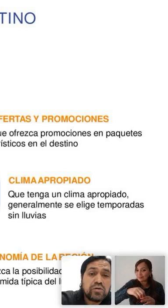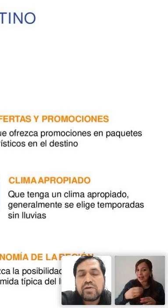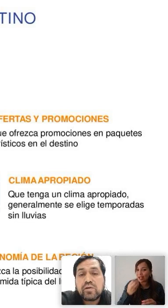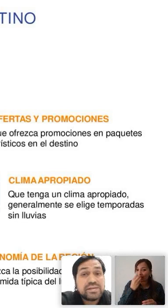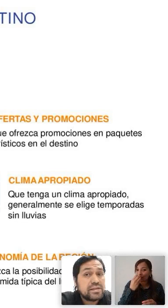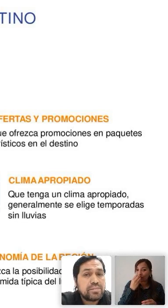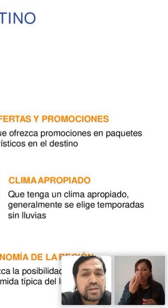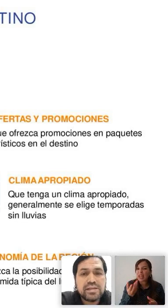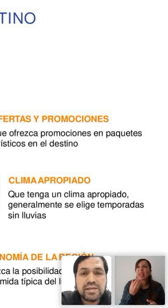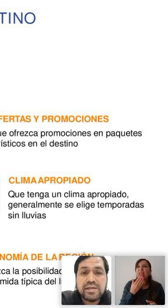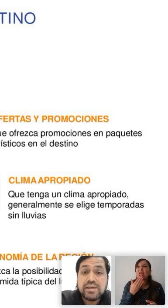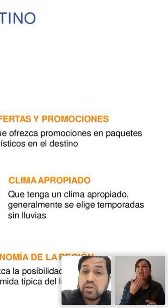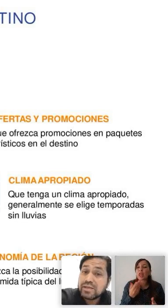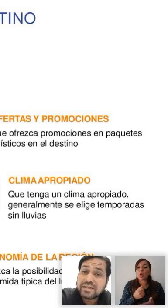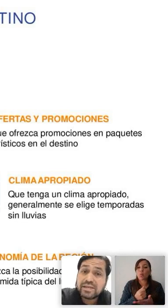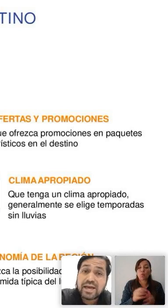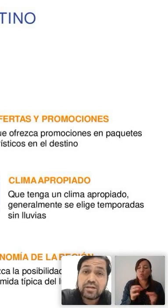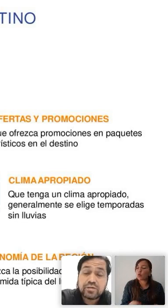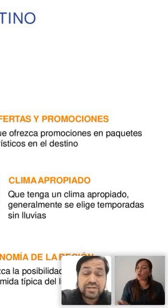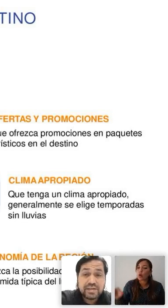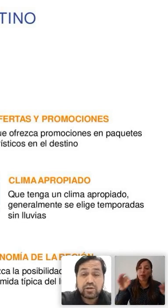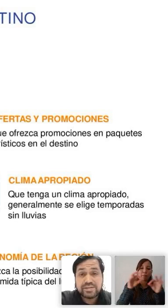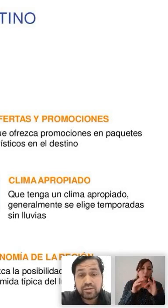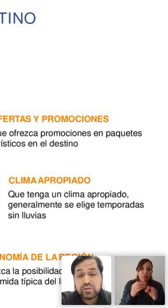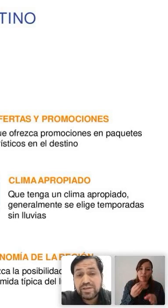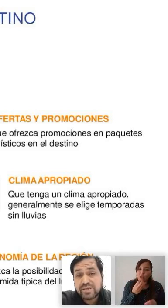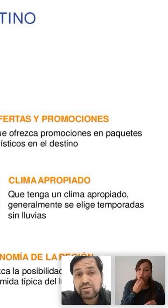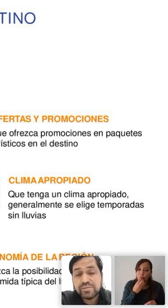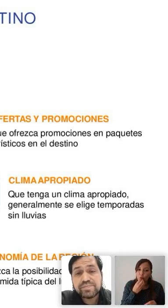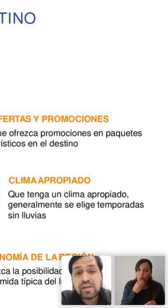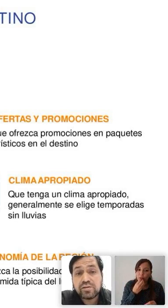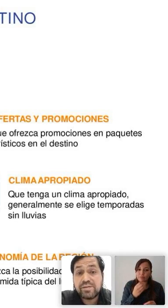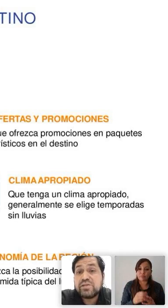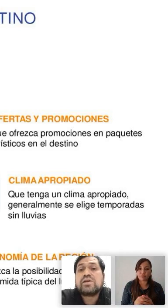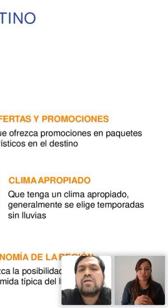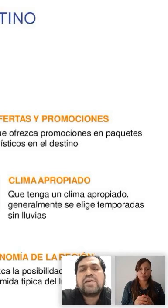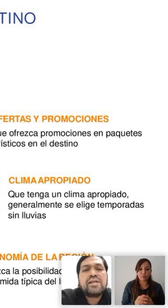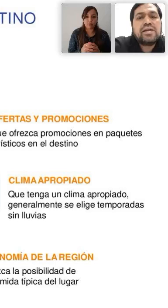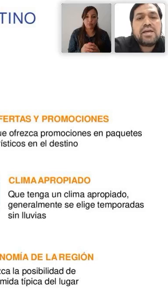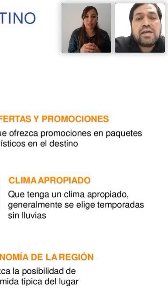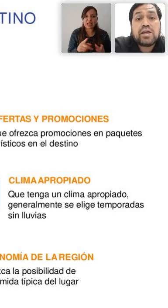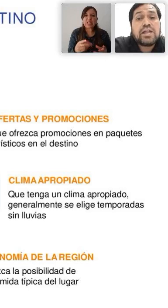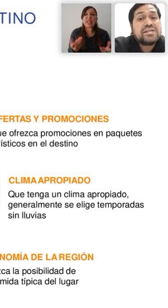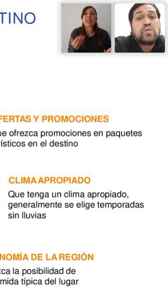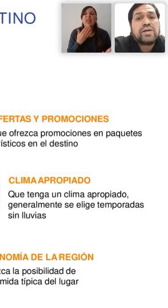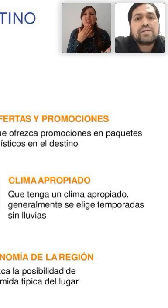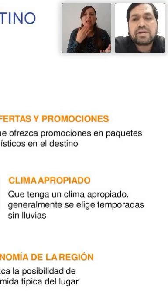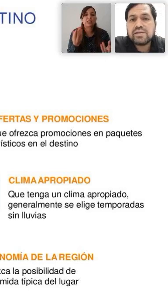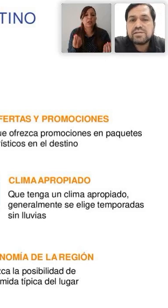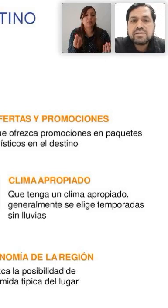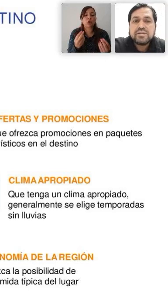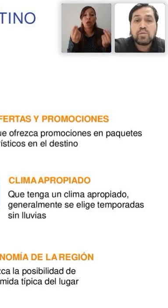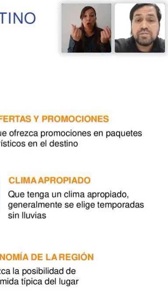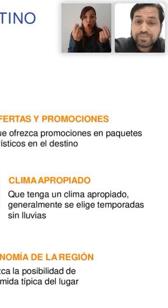gastronomía, obviamente, económico es un factor bastante importante. Todas las actividades que nos ofrecen los destinos turísticos, ¿no? Los servicios que nos brindan y la